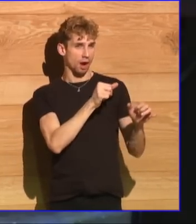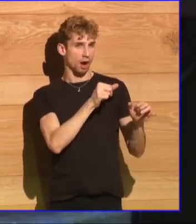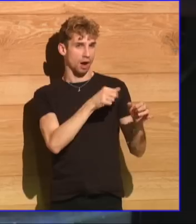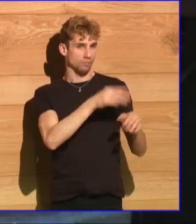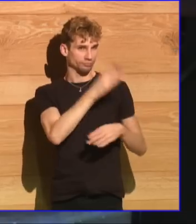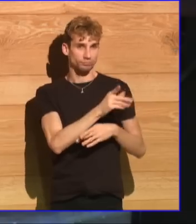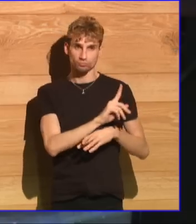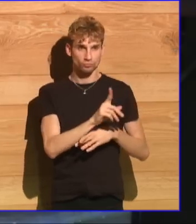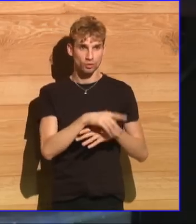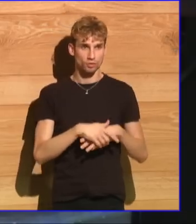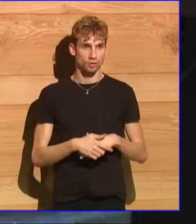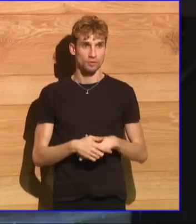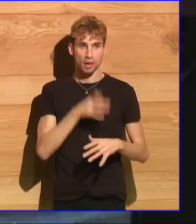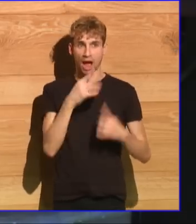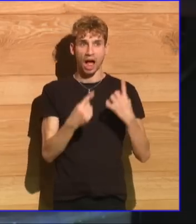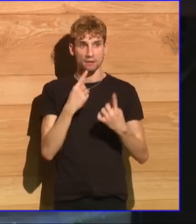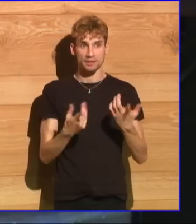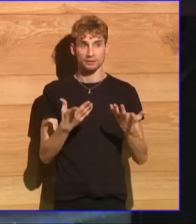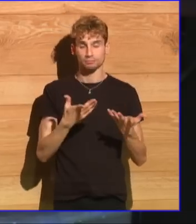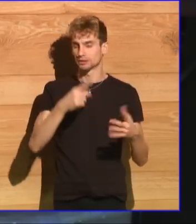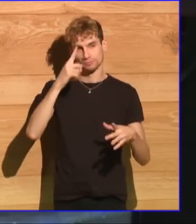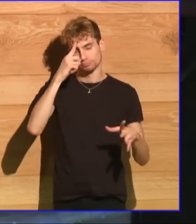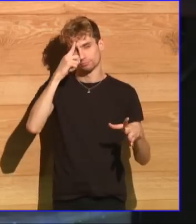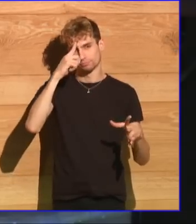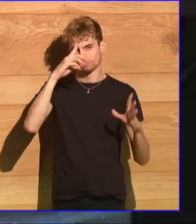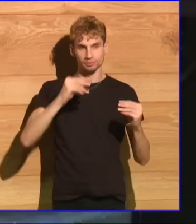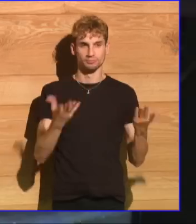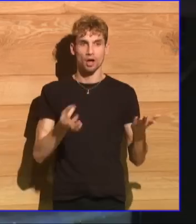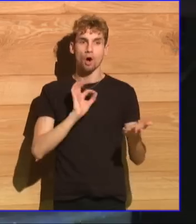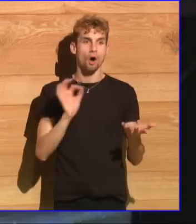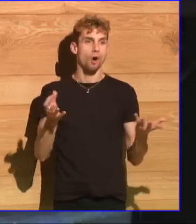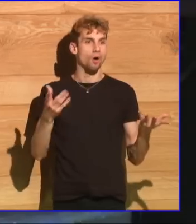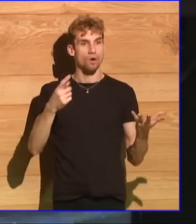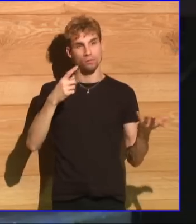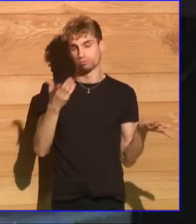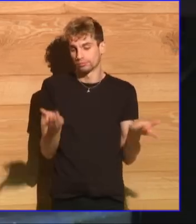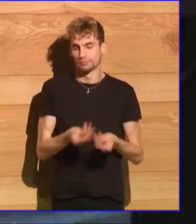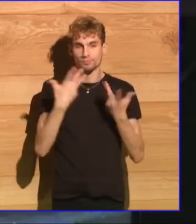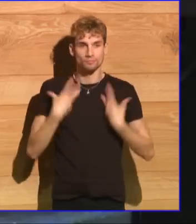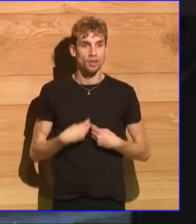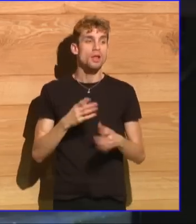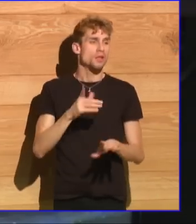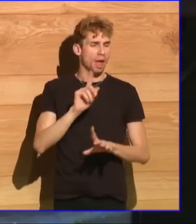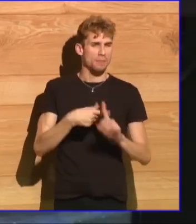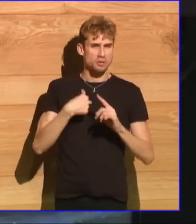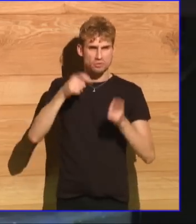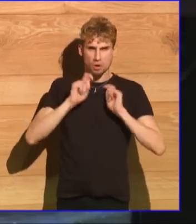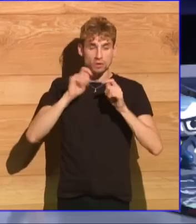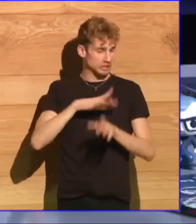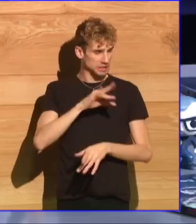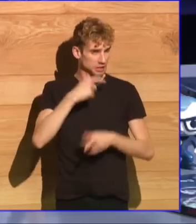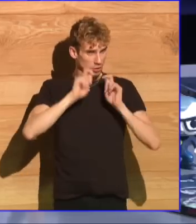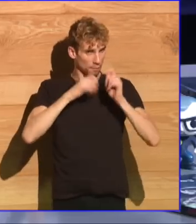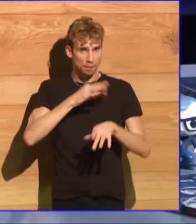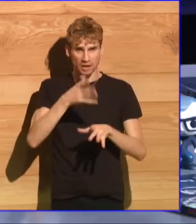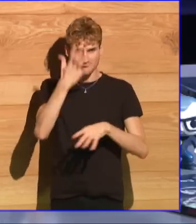sea, porque a veces uno da con la broma de su zapato. Oh, yo lloro con esta película. No, si puedes llorar porque además es triste y es la Ay, pérdida. pues Y tristísima. Por favor.